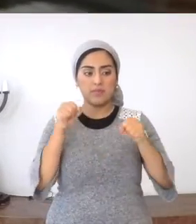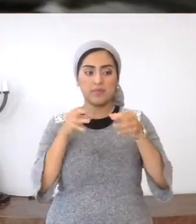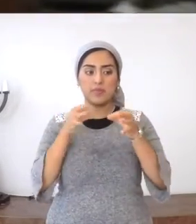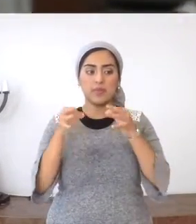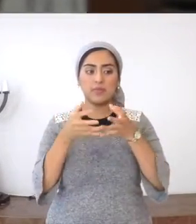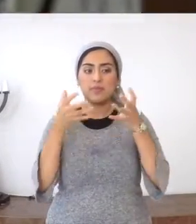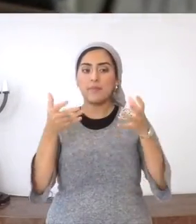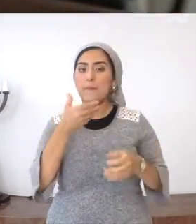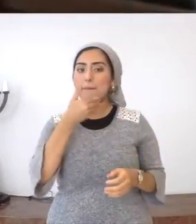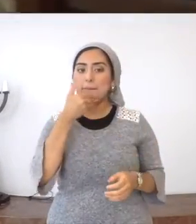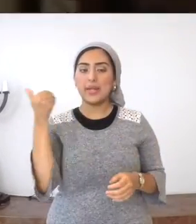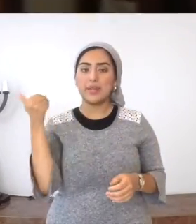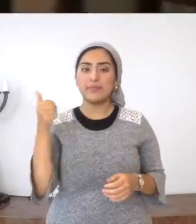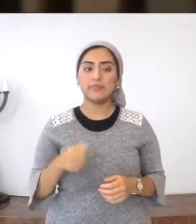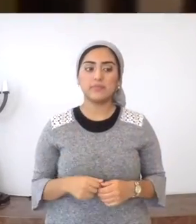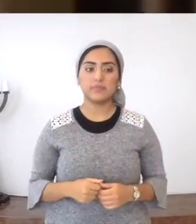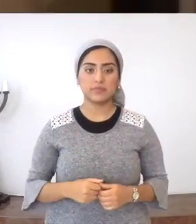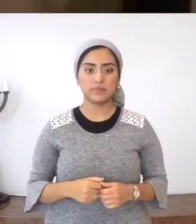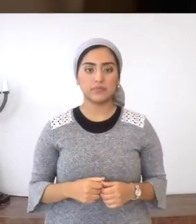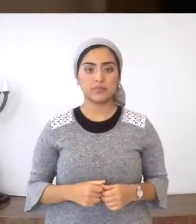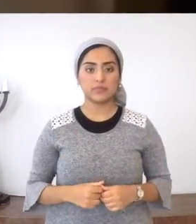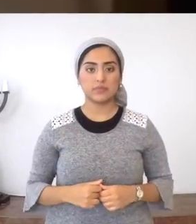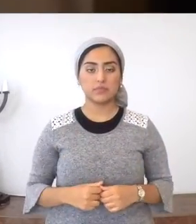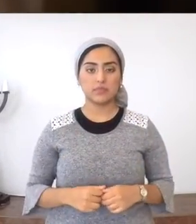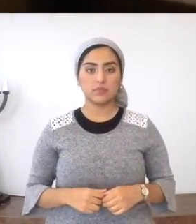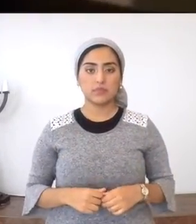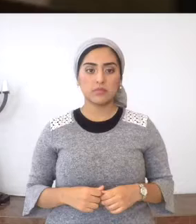Para que yo les pueda Explicar mejor